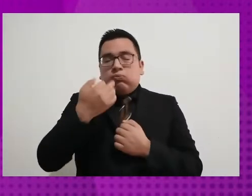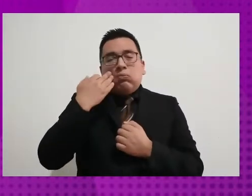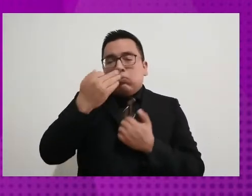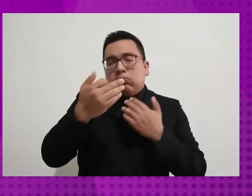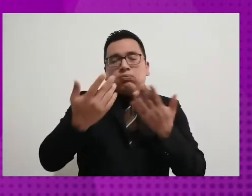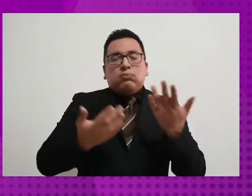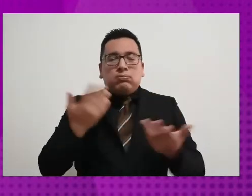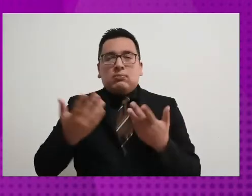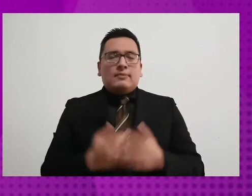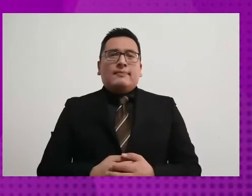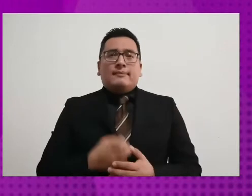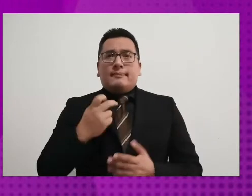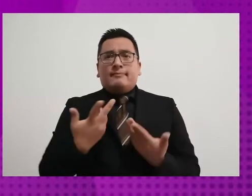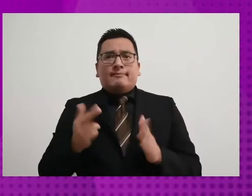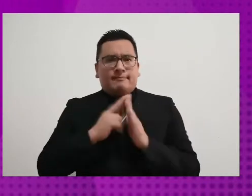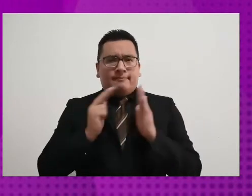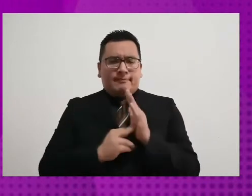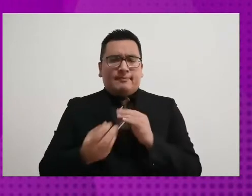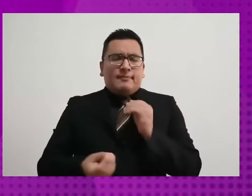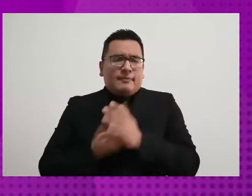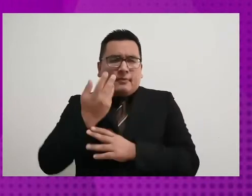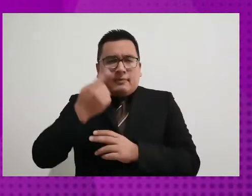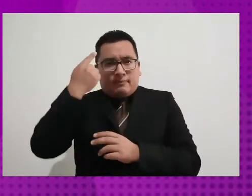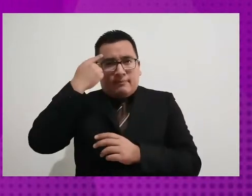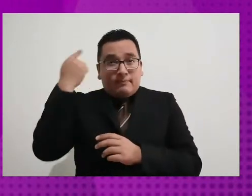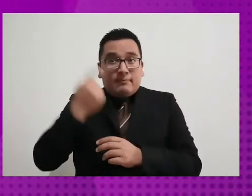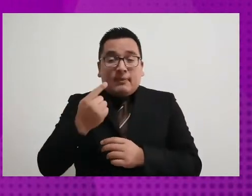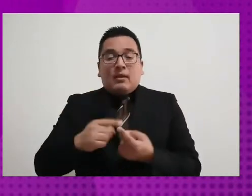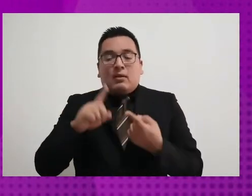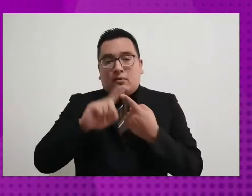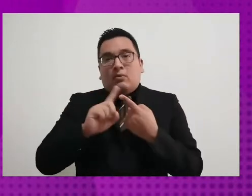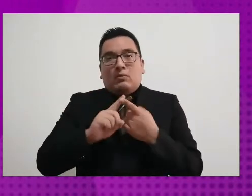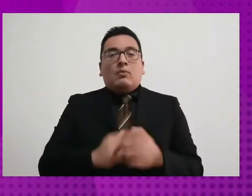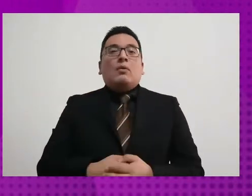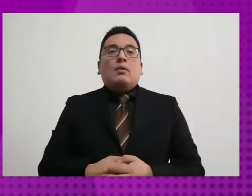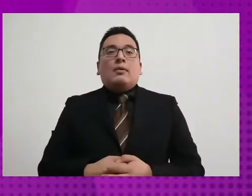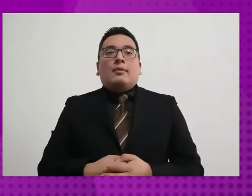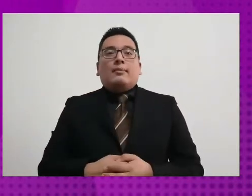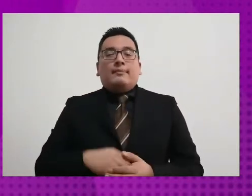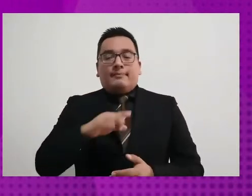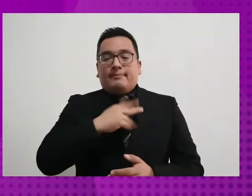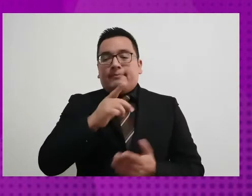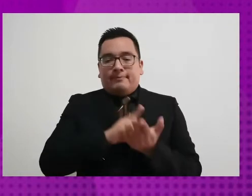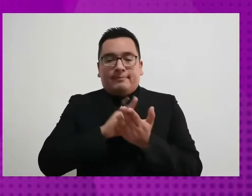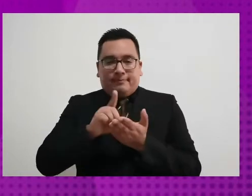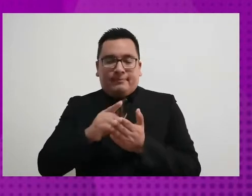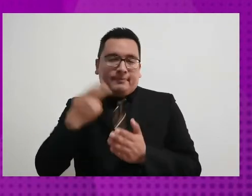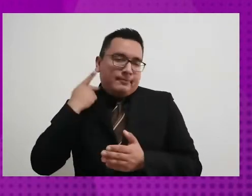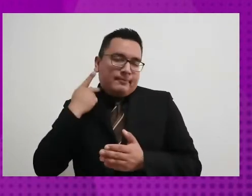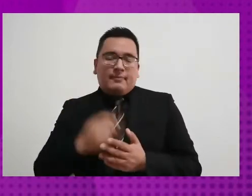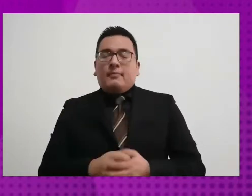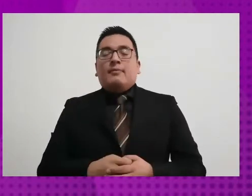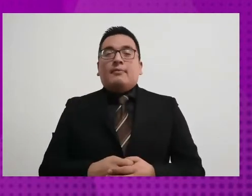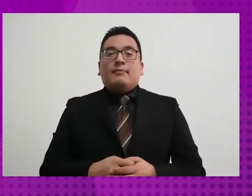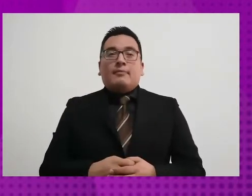los tiempos, entonces a crear lineamientos que les posibiliten primero el ejercicio de sus derechos